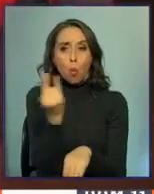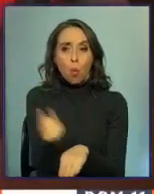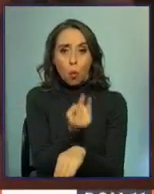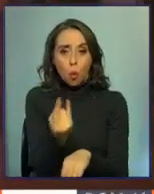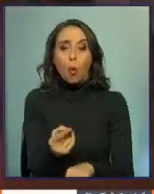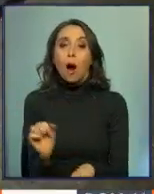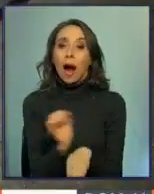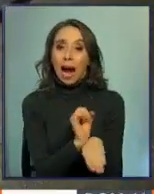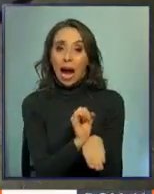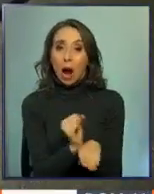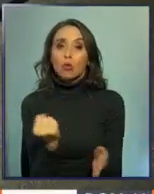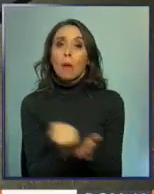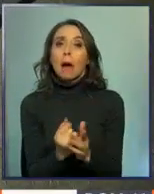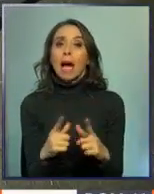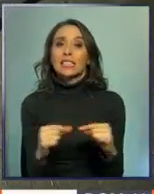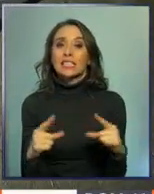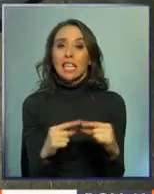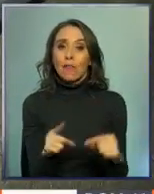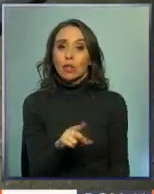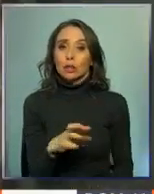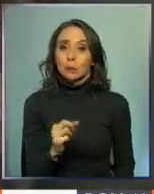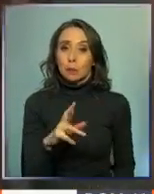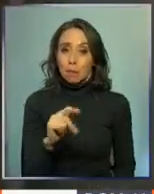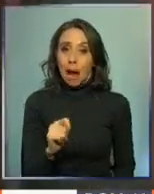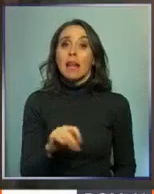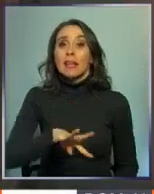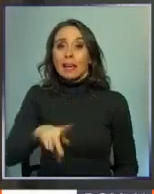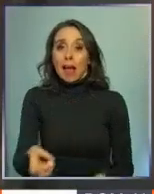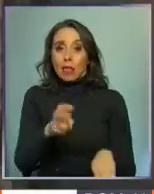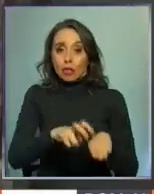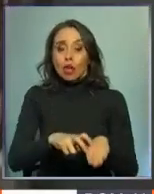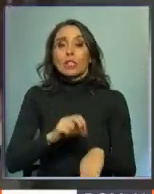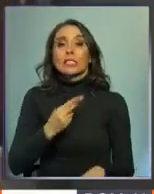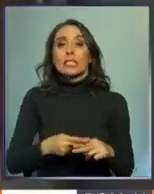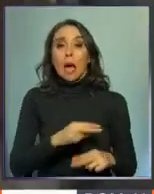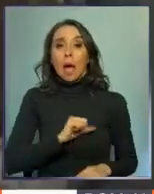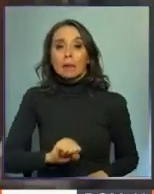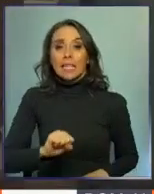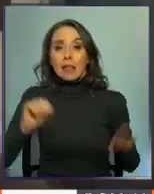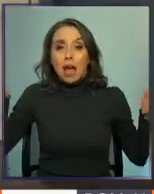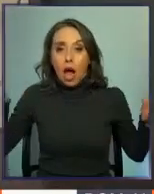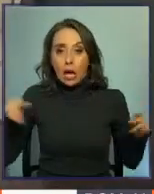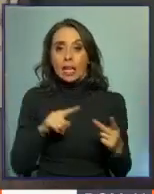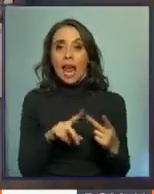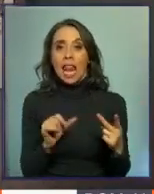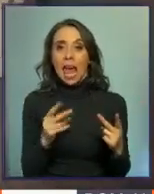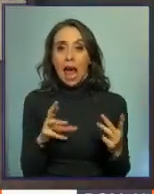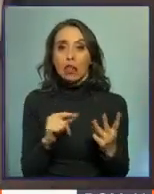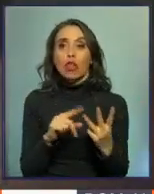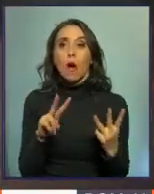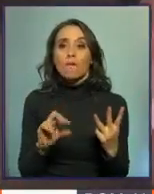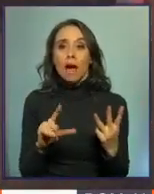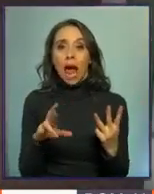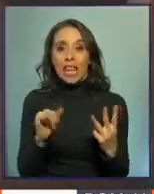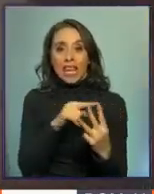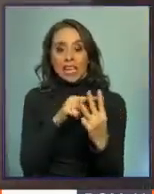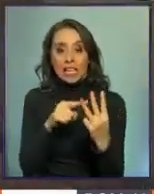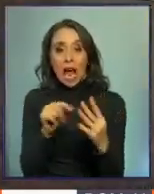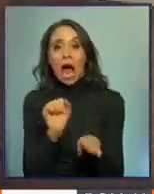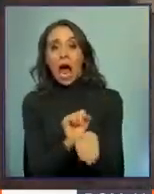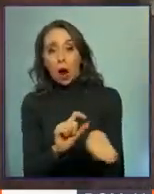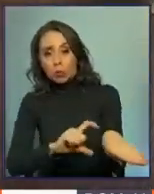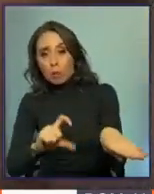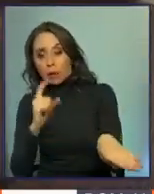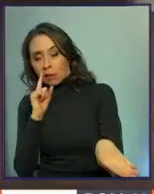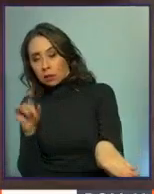El vehículo marca Chevrolet Spark en el que escapaban Santiago Ángel Ferreira, Leandro Caro y Valeria Pizarro mantenían cargo por